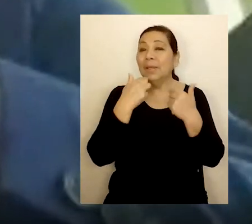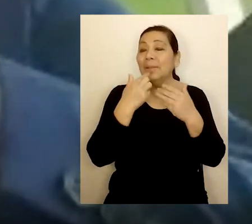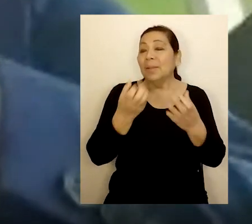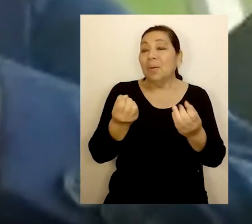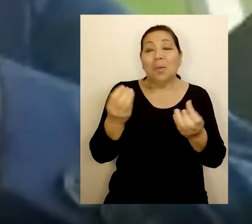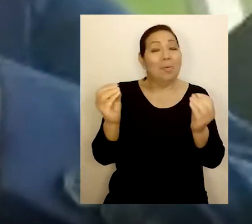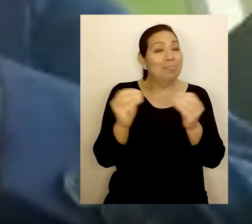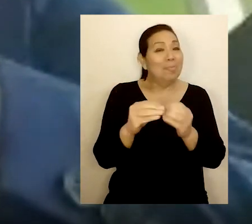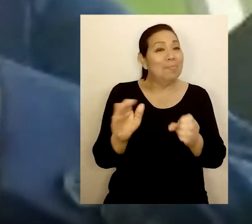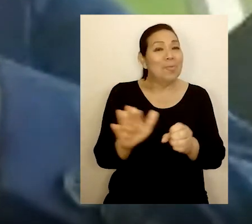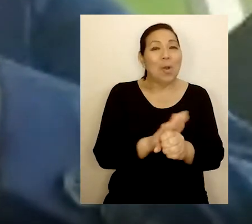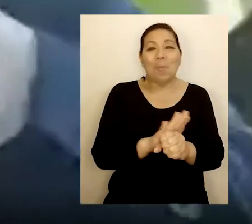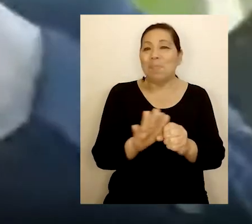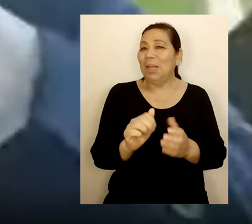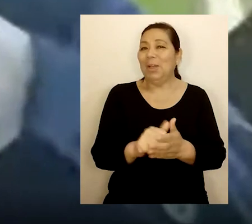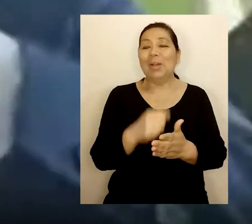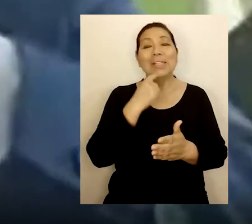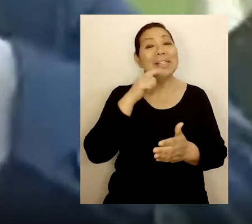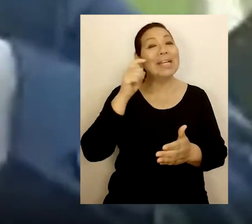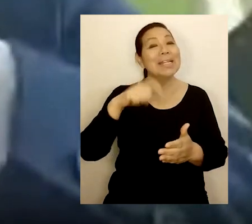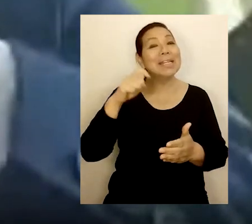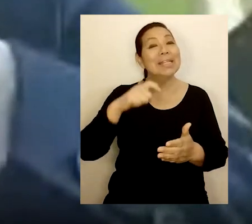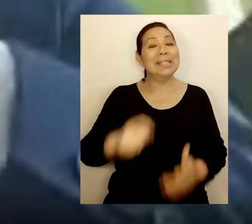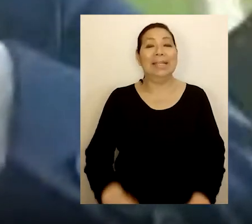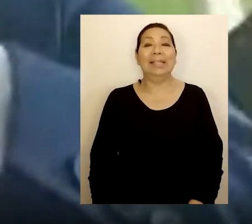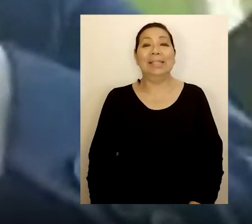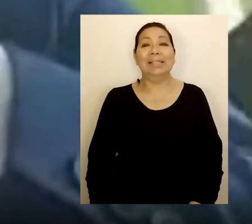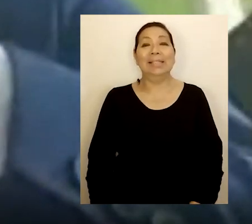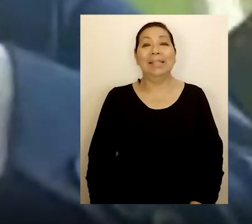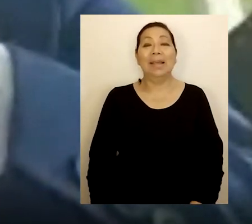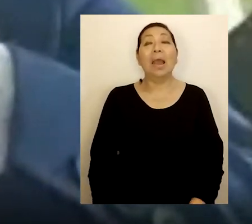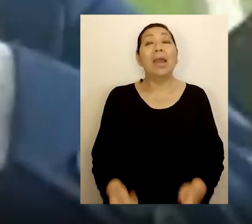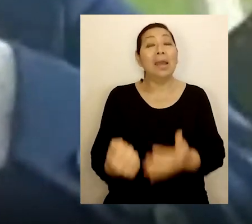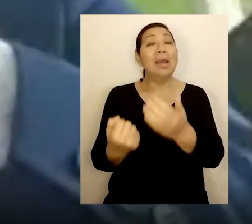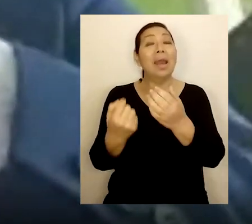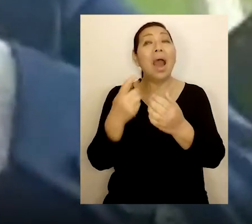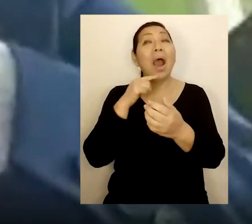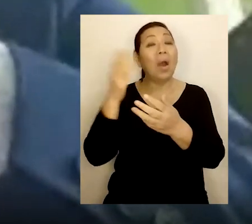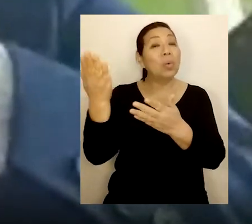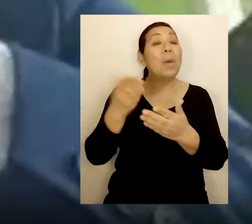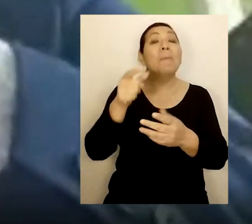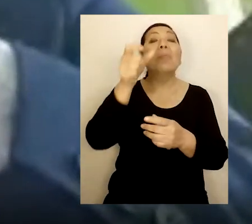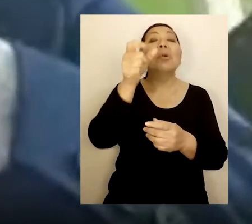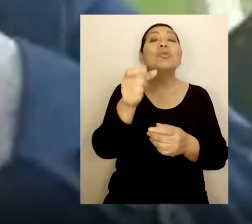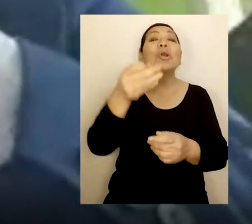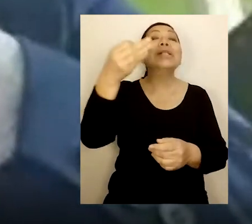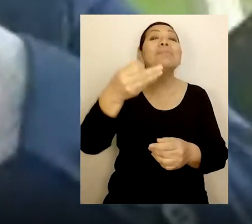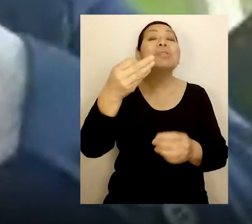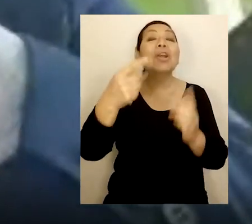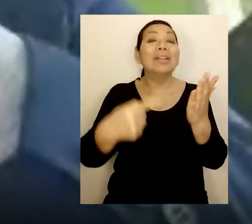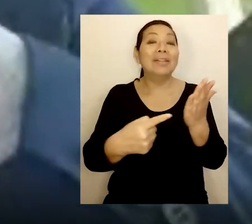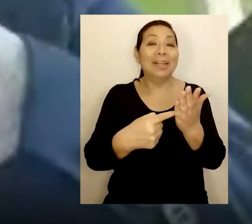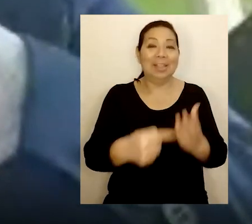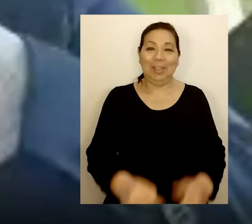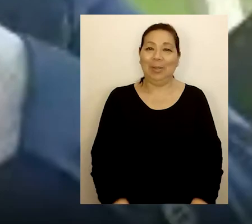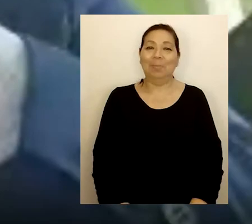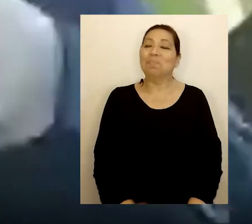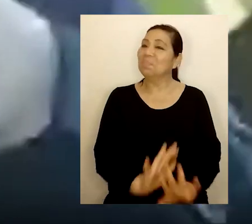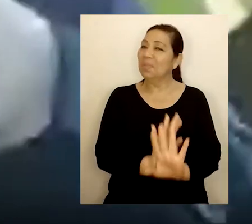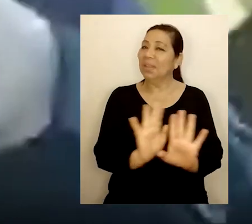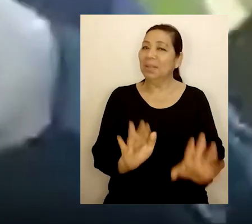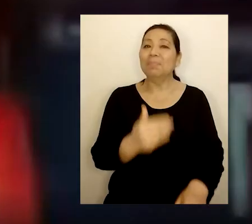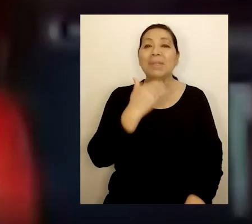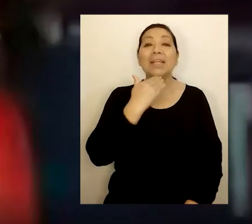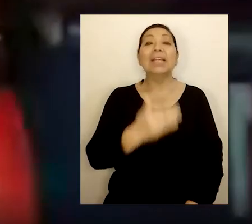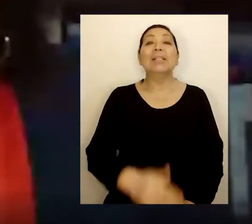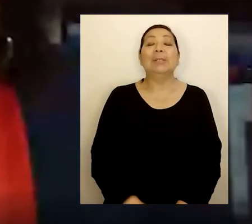necesariamente, al ser muy complejo, necesitas pues el auxilio de entes especializados y técnicos. Nada más,